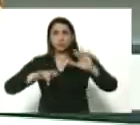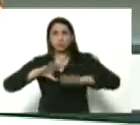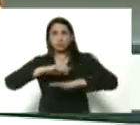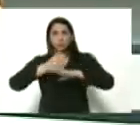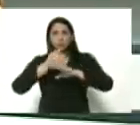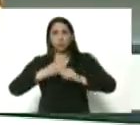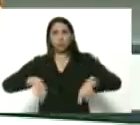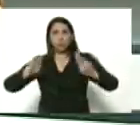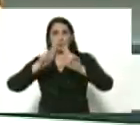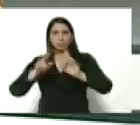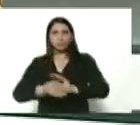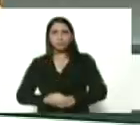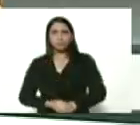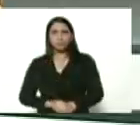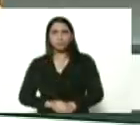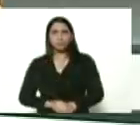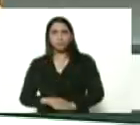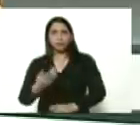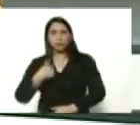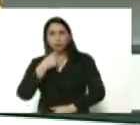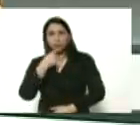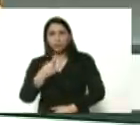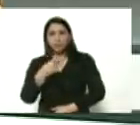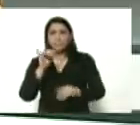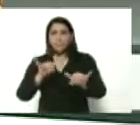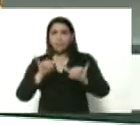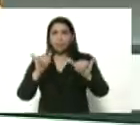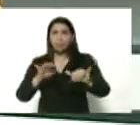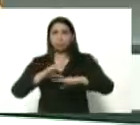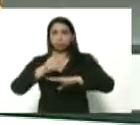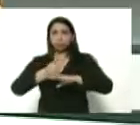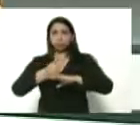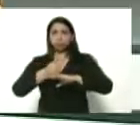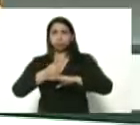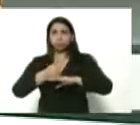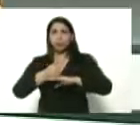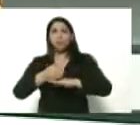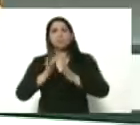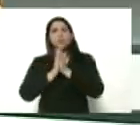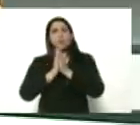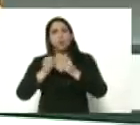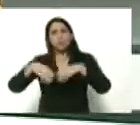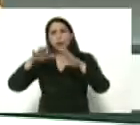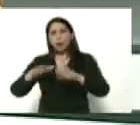ONU. Y yo dije, como dijo Guterres, cese al fuego,